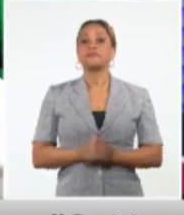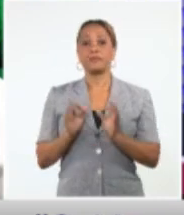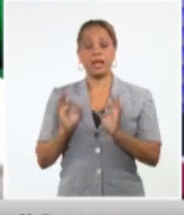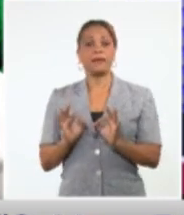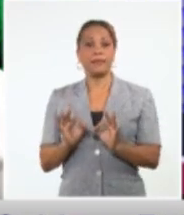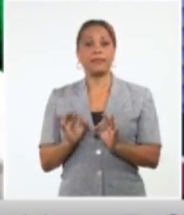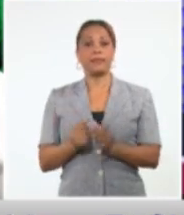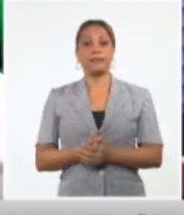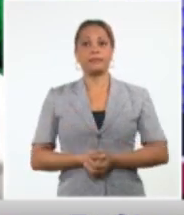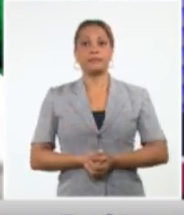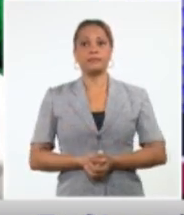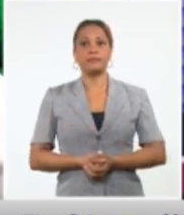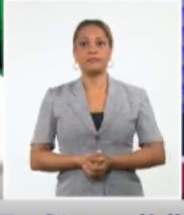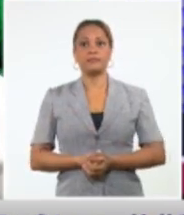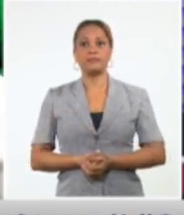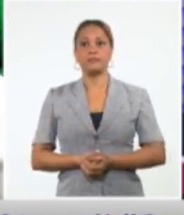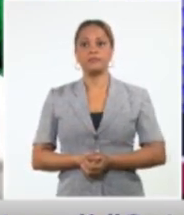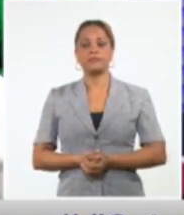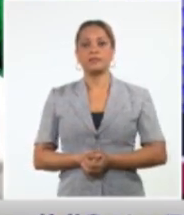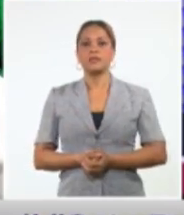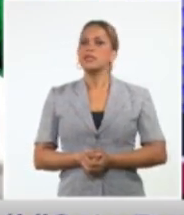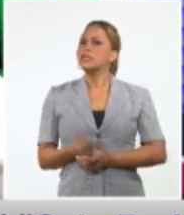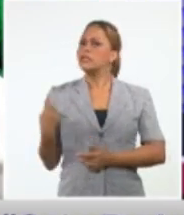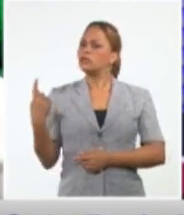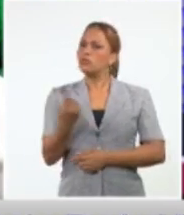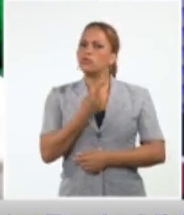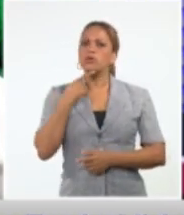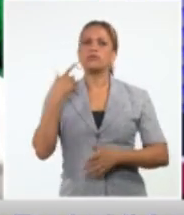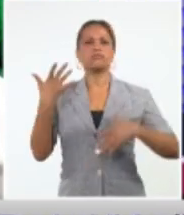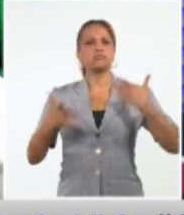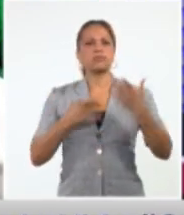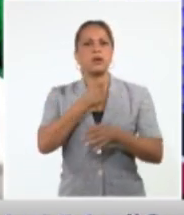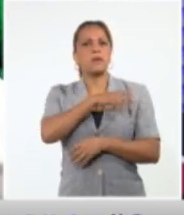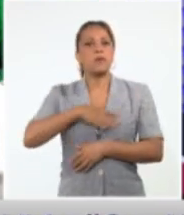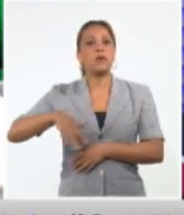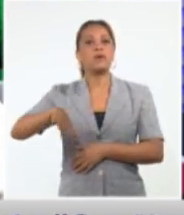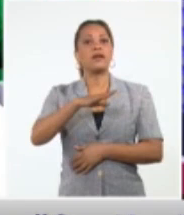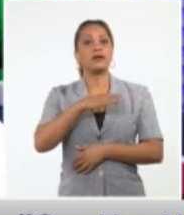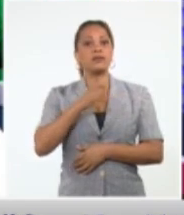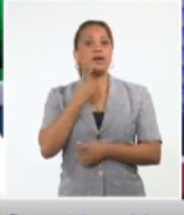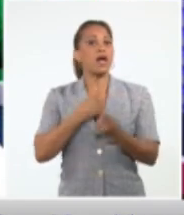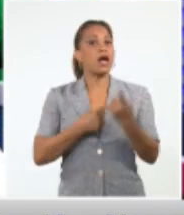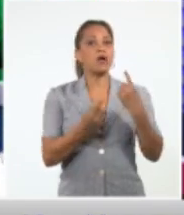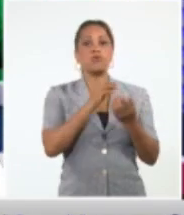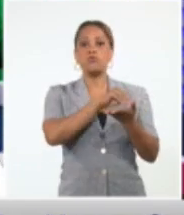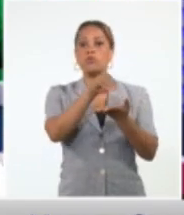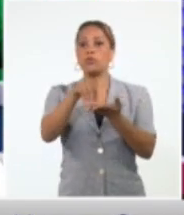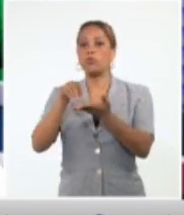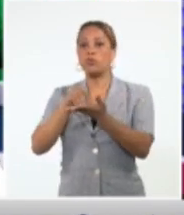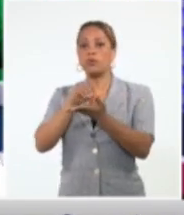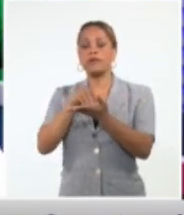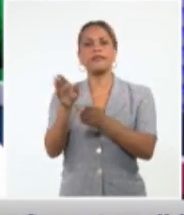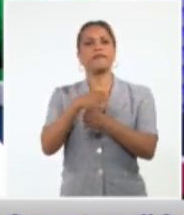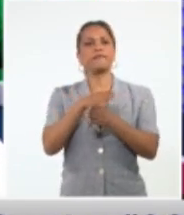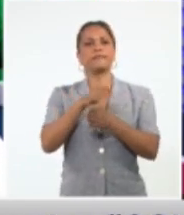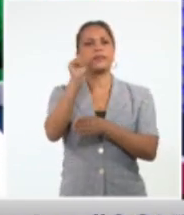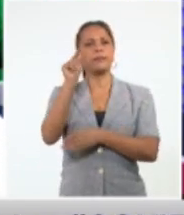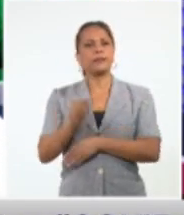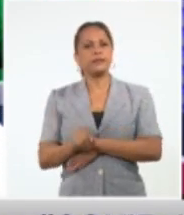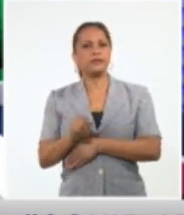Realmente, para mí, para satisfacción, nuestra población en cualquier lugar y diferentes personas le